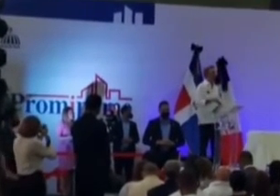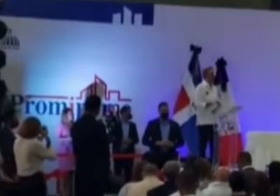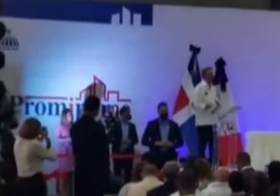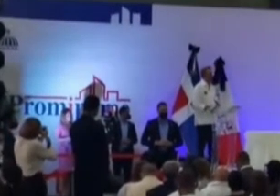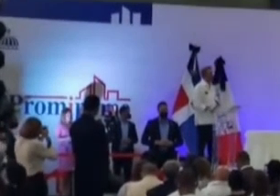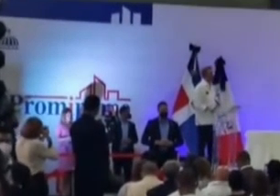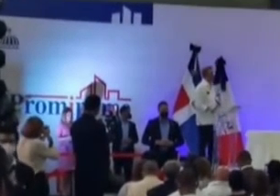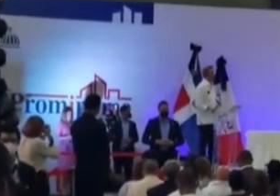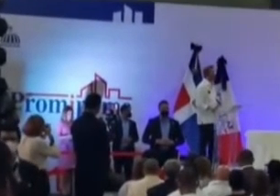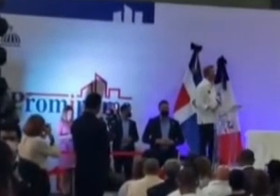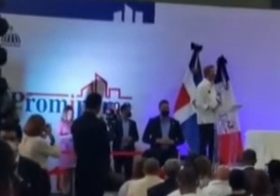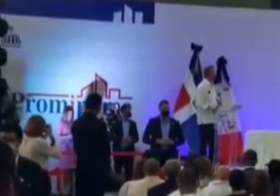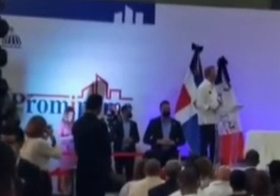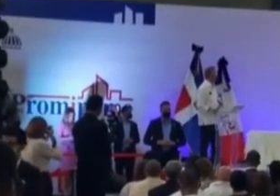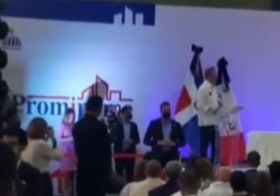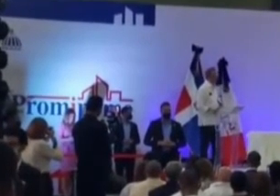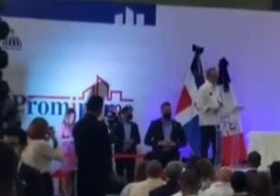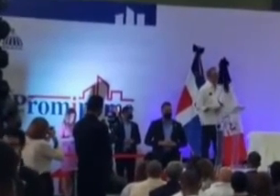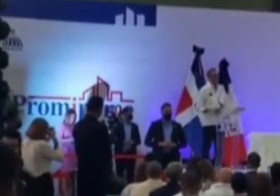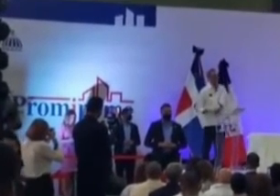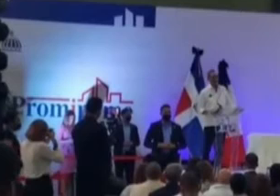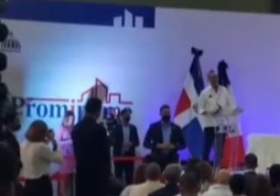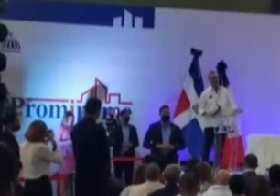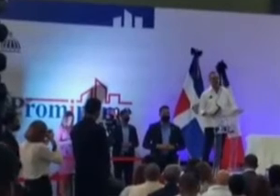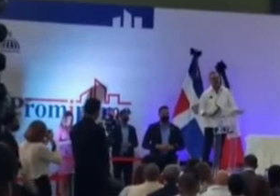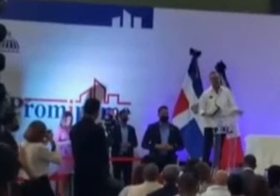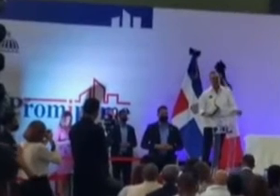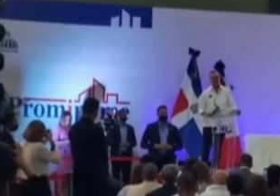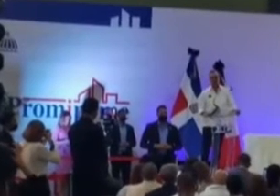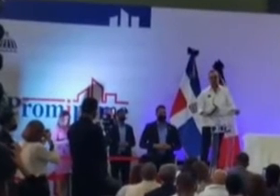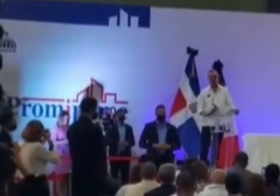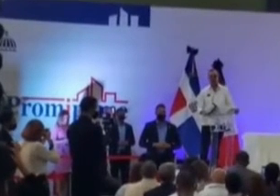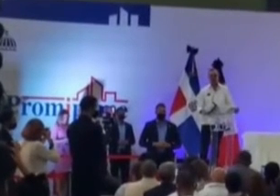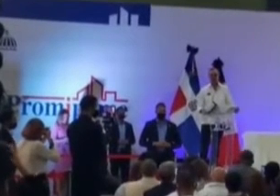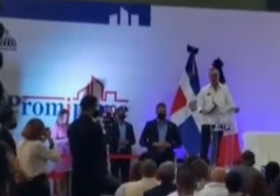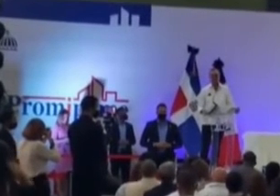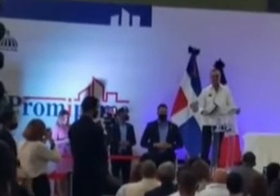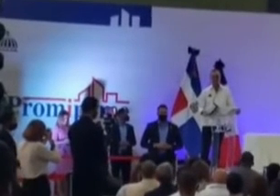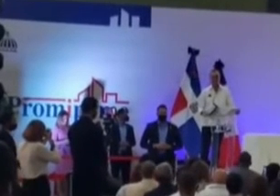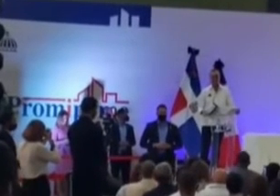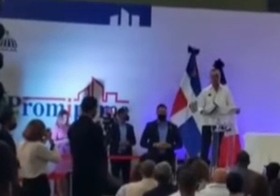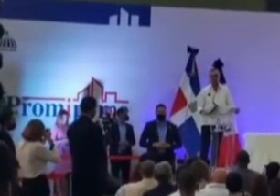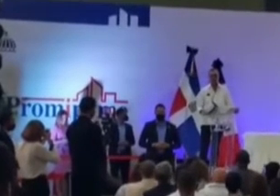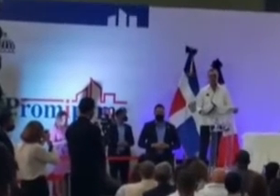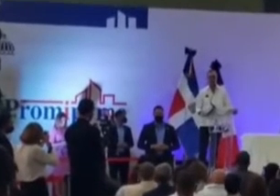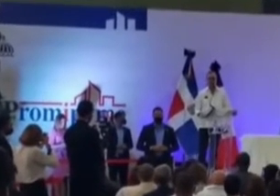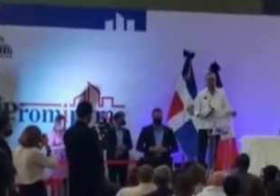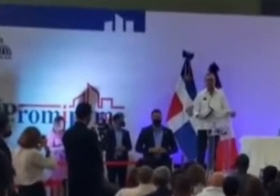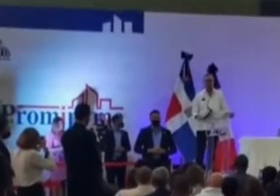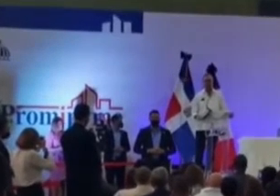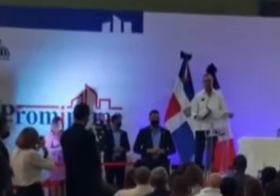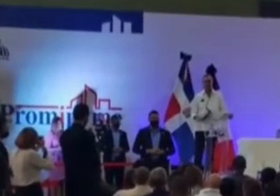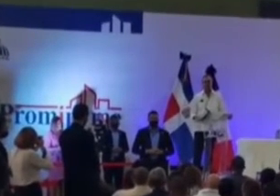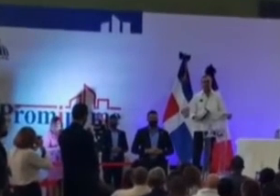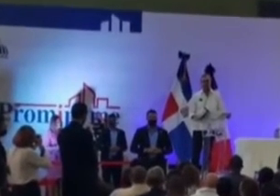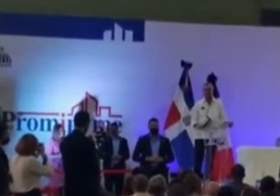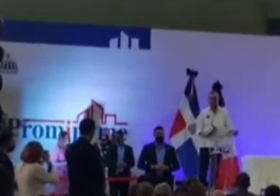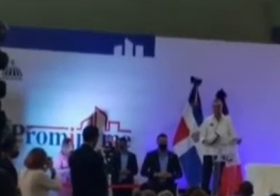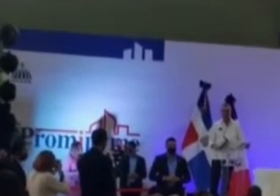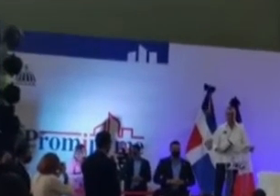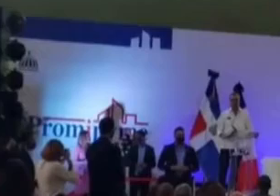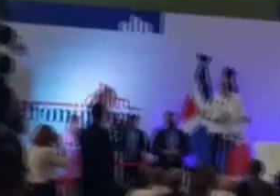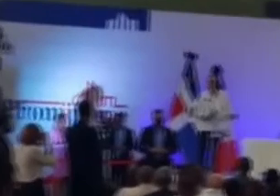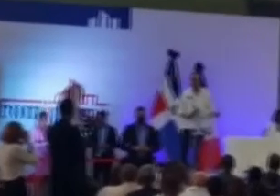10% de lo que es la propina obligatoria bien el ítem y que ya sabe donde una de tu paga dos